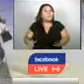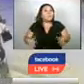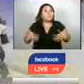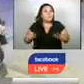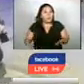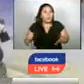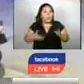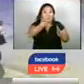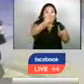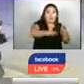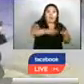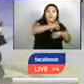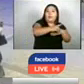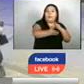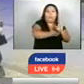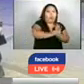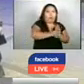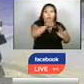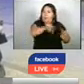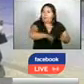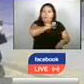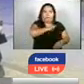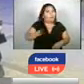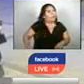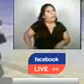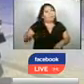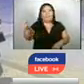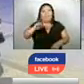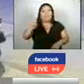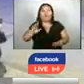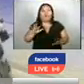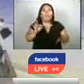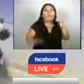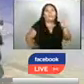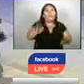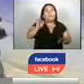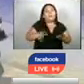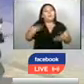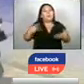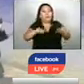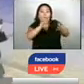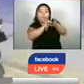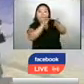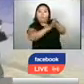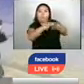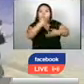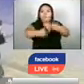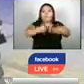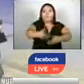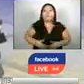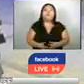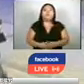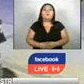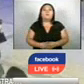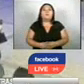diputado no se encuentra en el país para que enfrente la justicia, tal como lo establece este proceso.